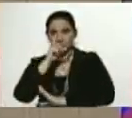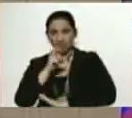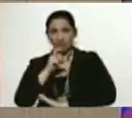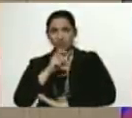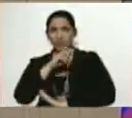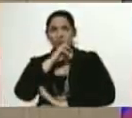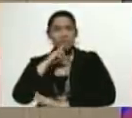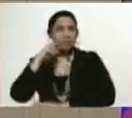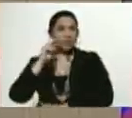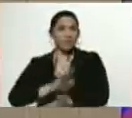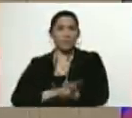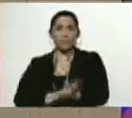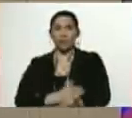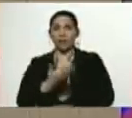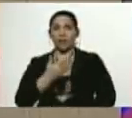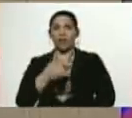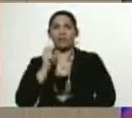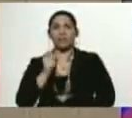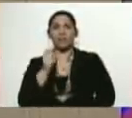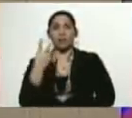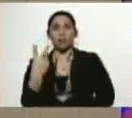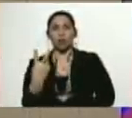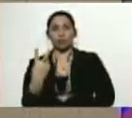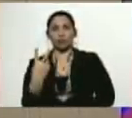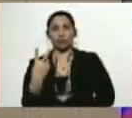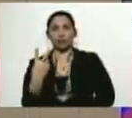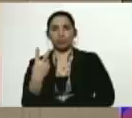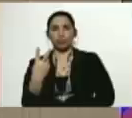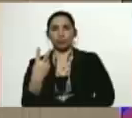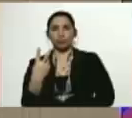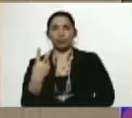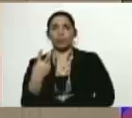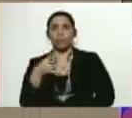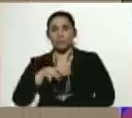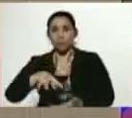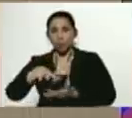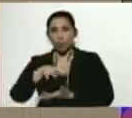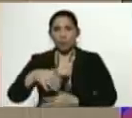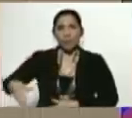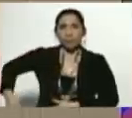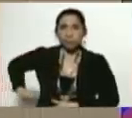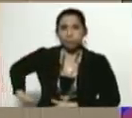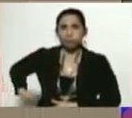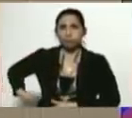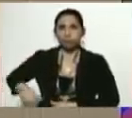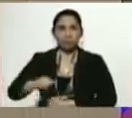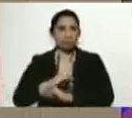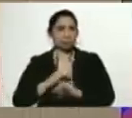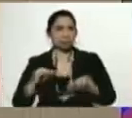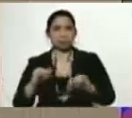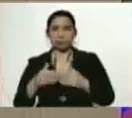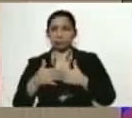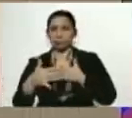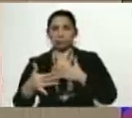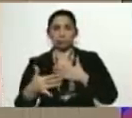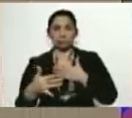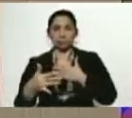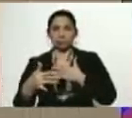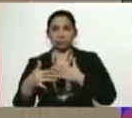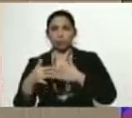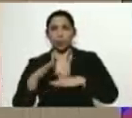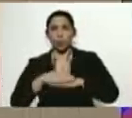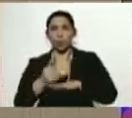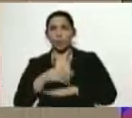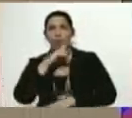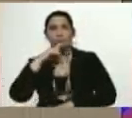diabetes mellitus tipo 2, tenía una insuficiencia renal ya avanzada como consecuencia de su diabetes, tenía